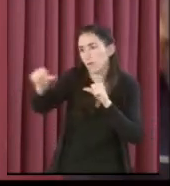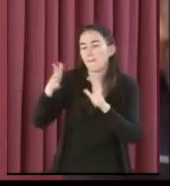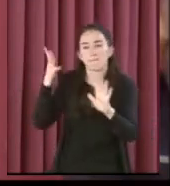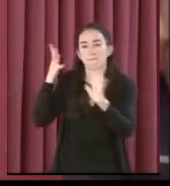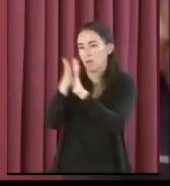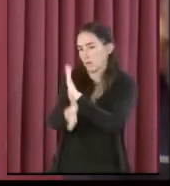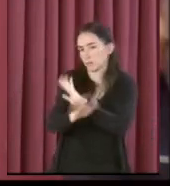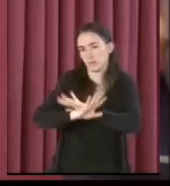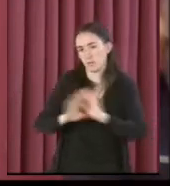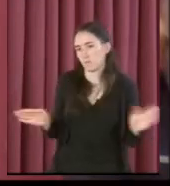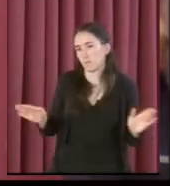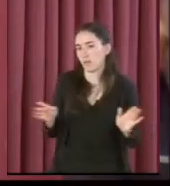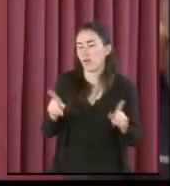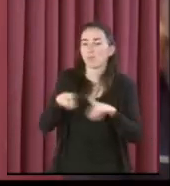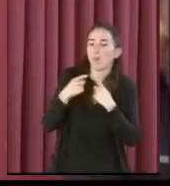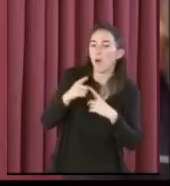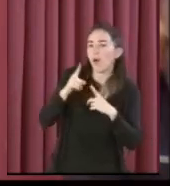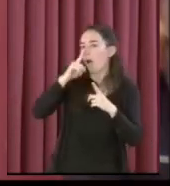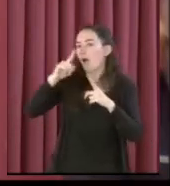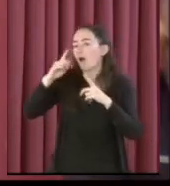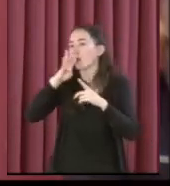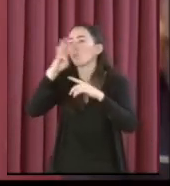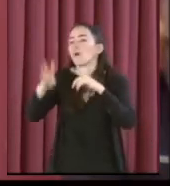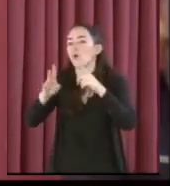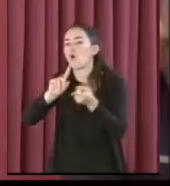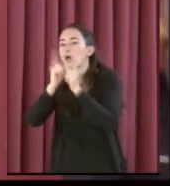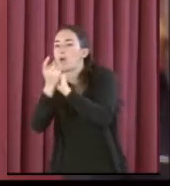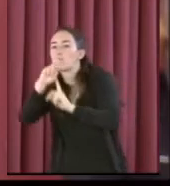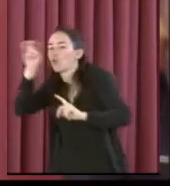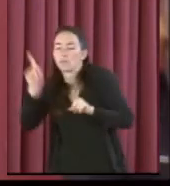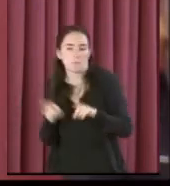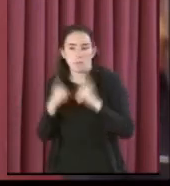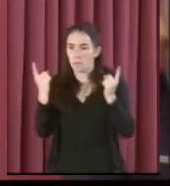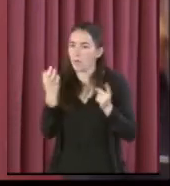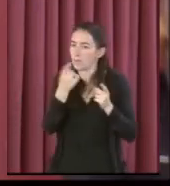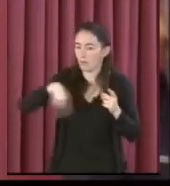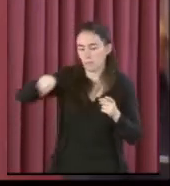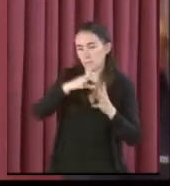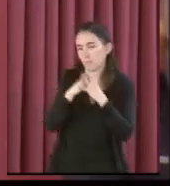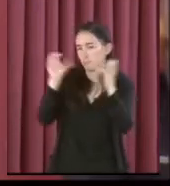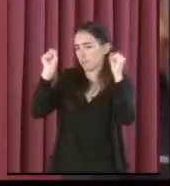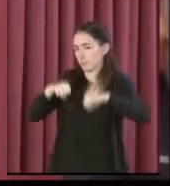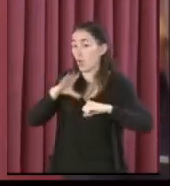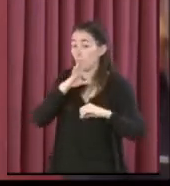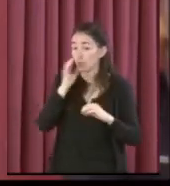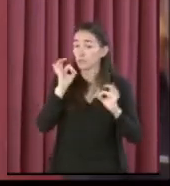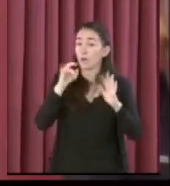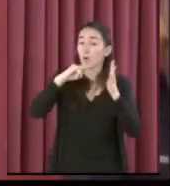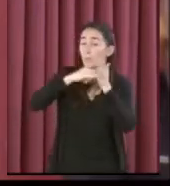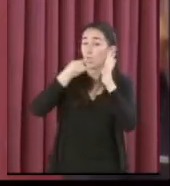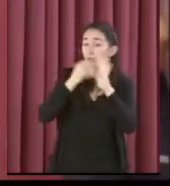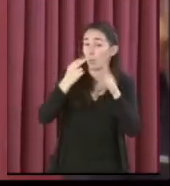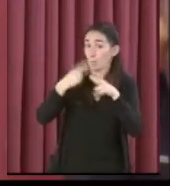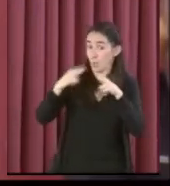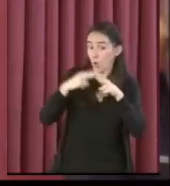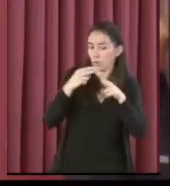quiero incidir en cómo durante este año largo en los proyectos de ciudad, los acuerdos políticos de amplia mayoría están marcando